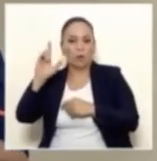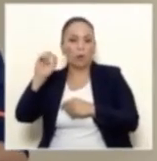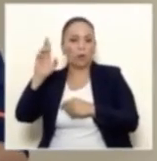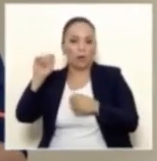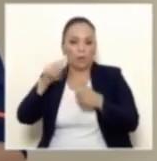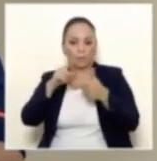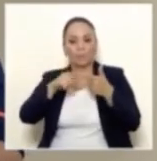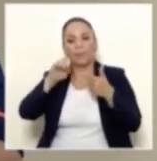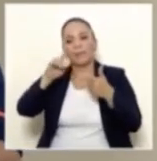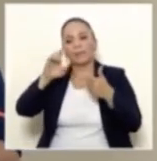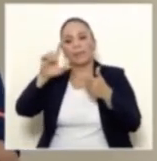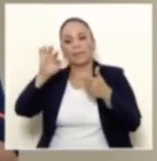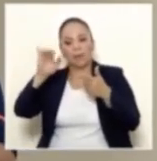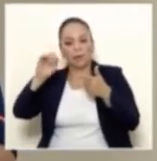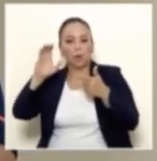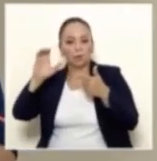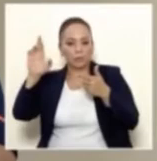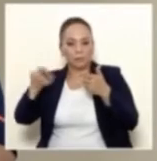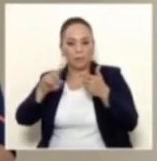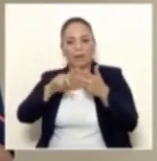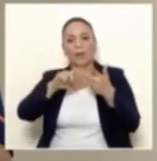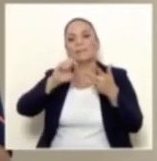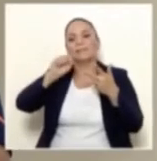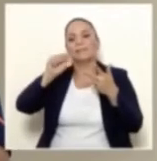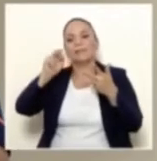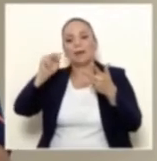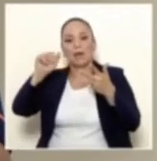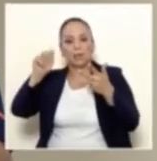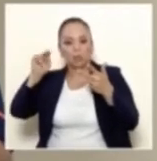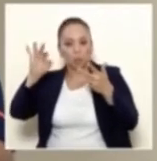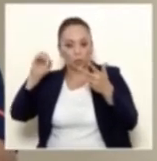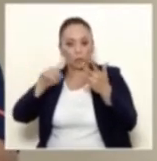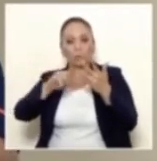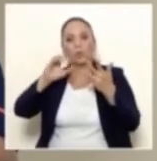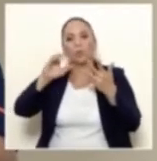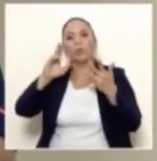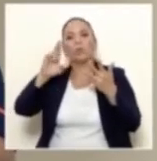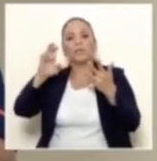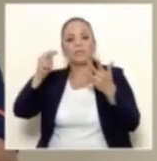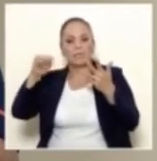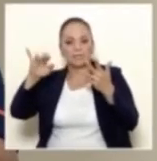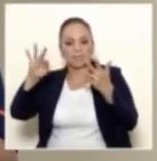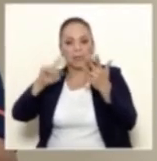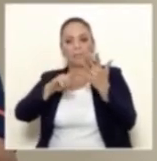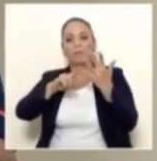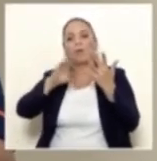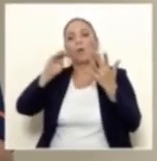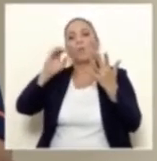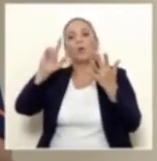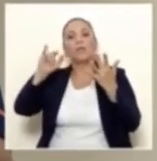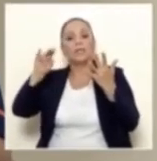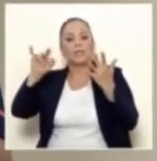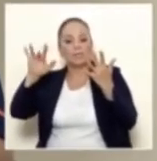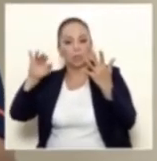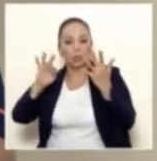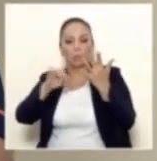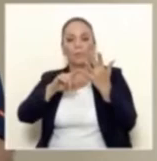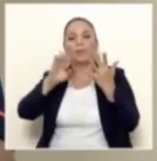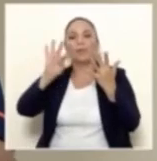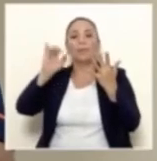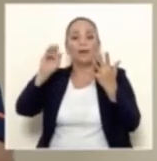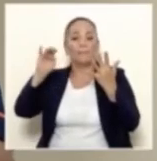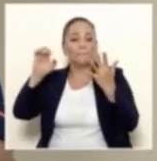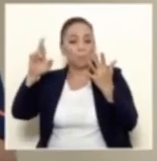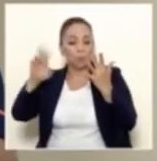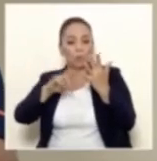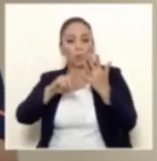delta costa rica san antonio ureña remolino barbudo tambor copal